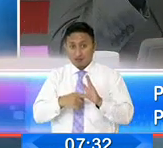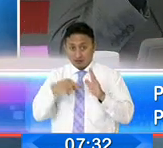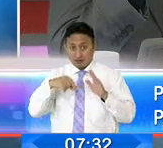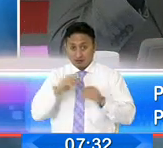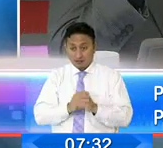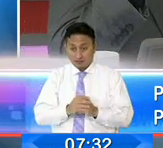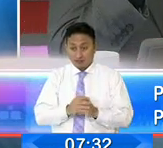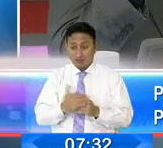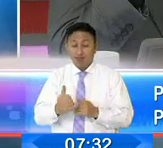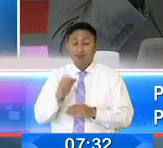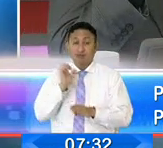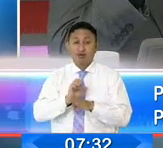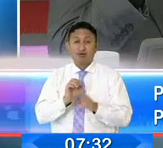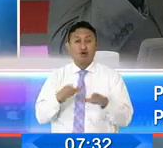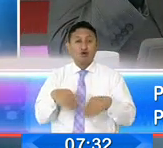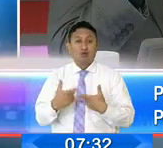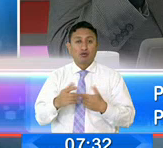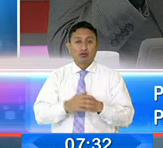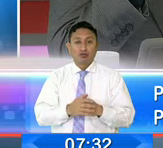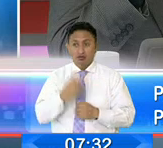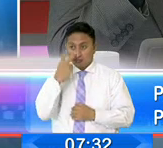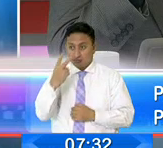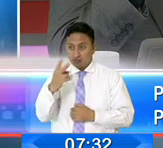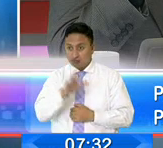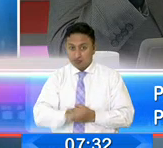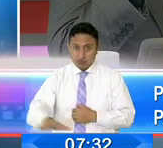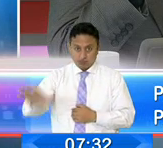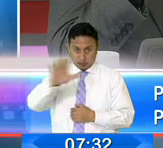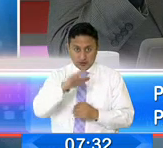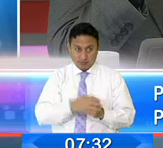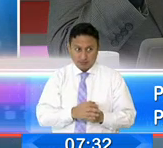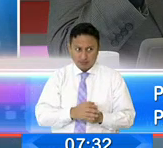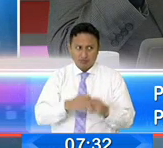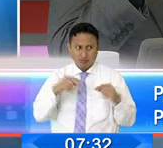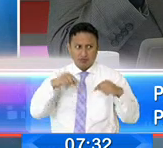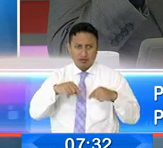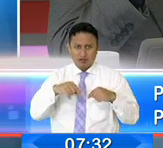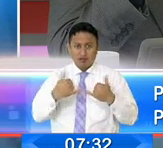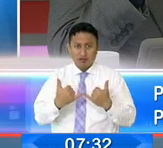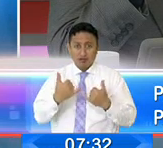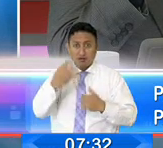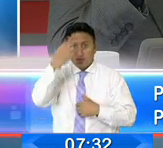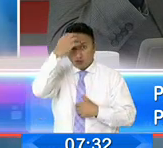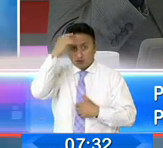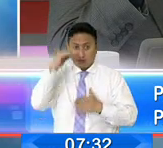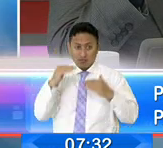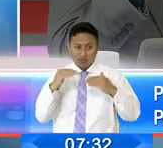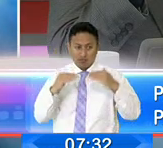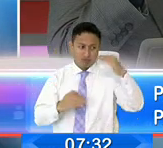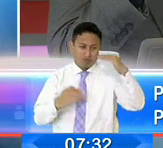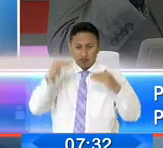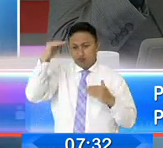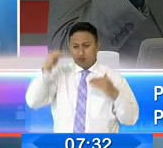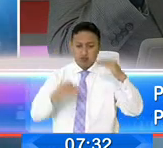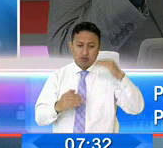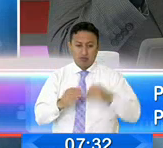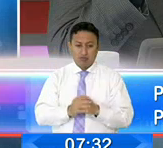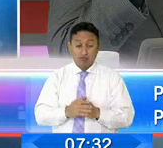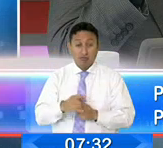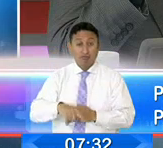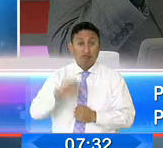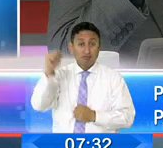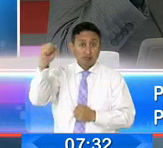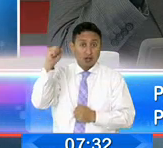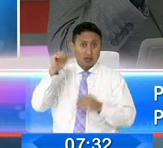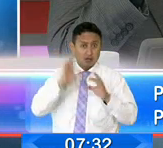que todavía es el país. Y lo que ha evidenciado la pandemia es la gran desigualdad que existe en el Ecuador, en un derecho fundamental